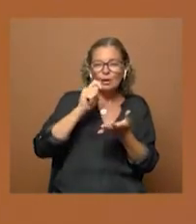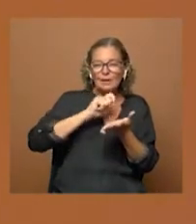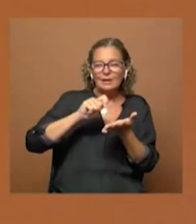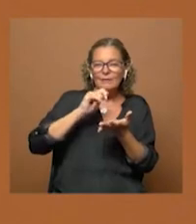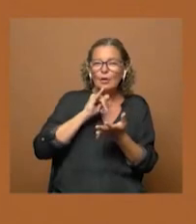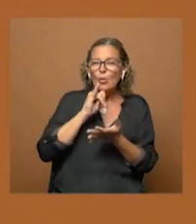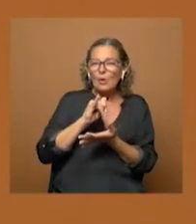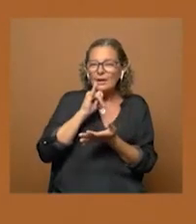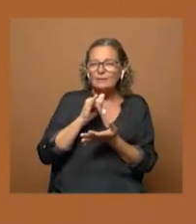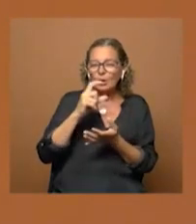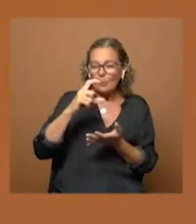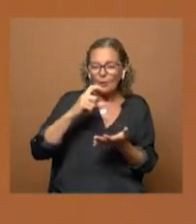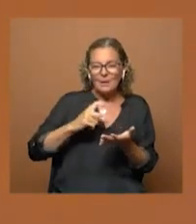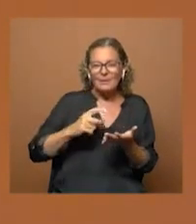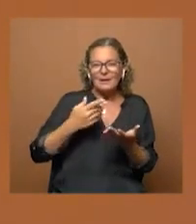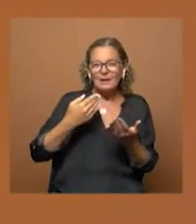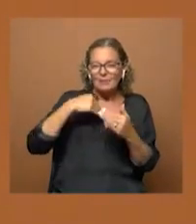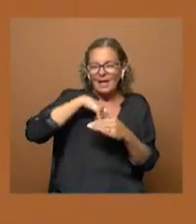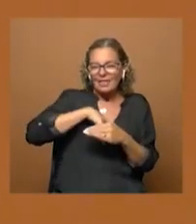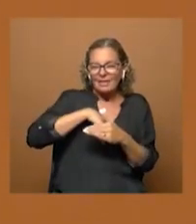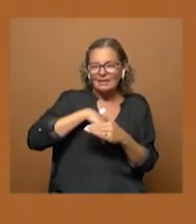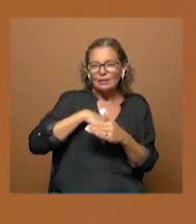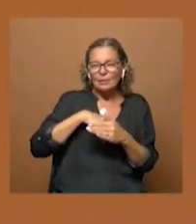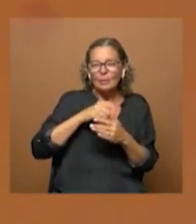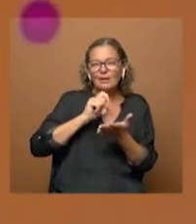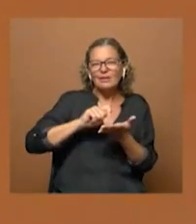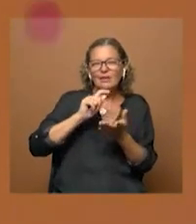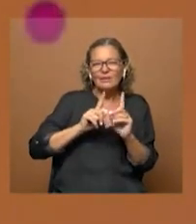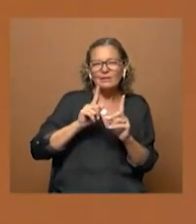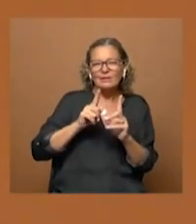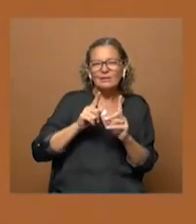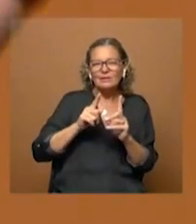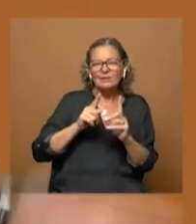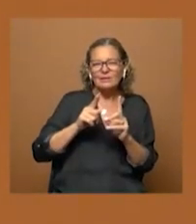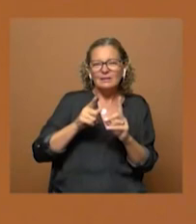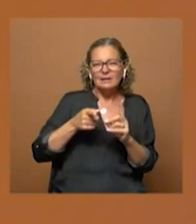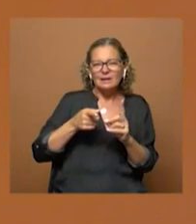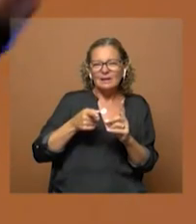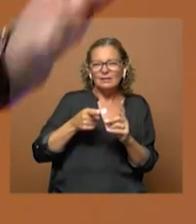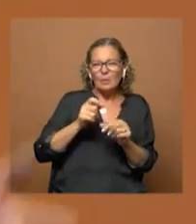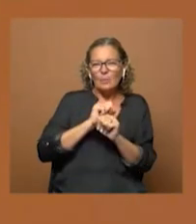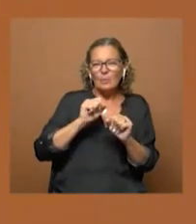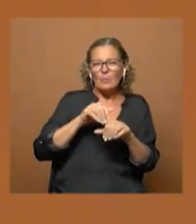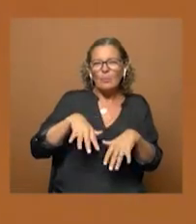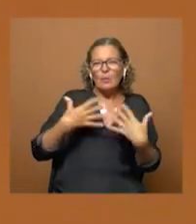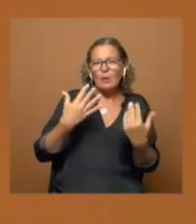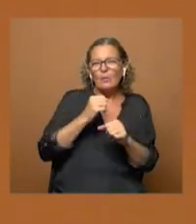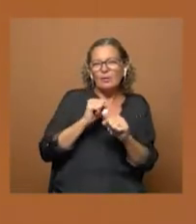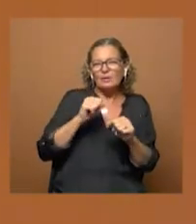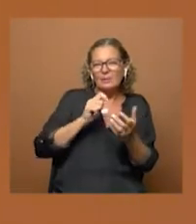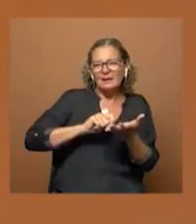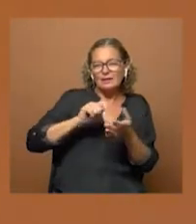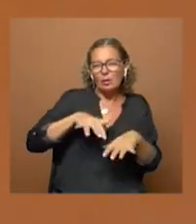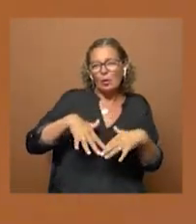entonces intento que venga como bien de adentro y no escribir a veces digo Ay esto tan genérico lo podría haber escrito cualquiera intento que